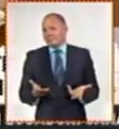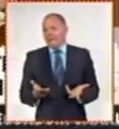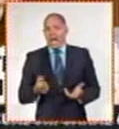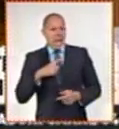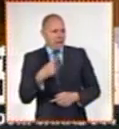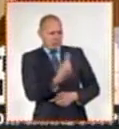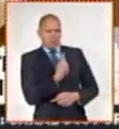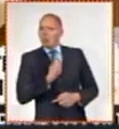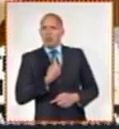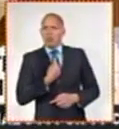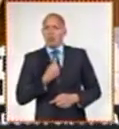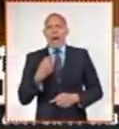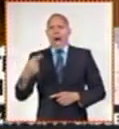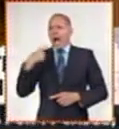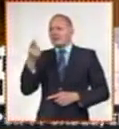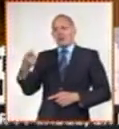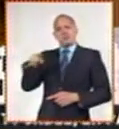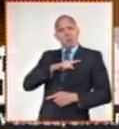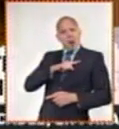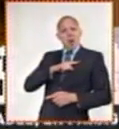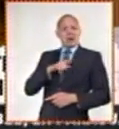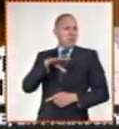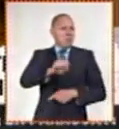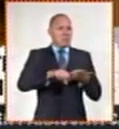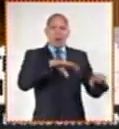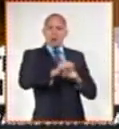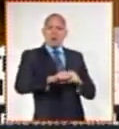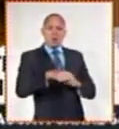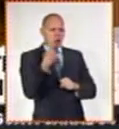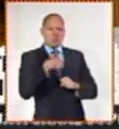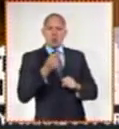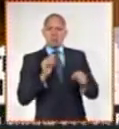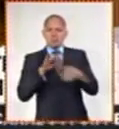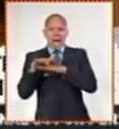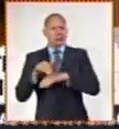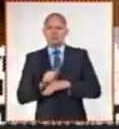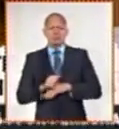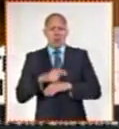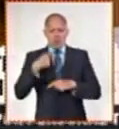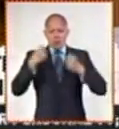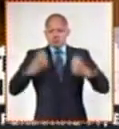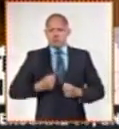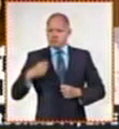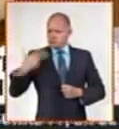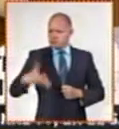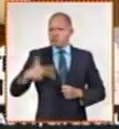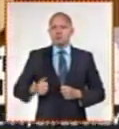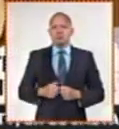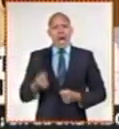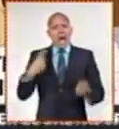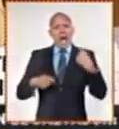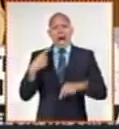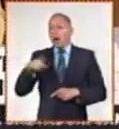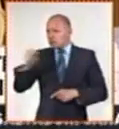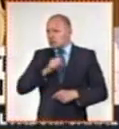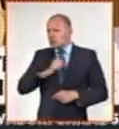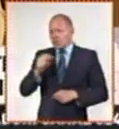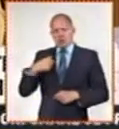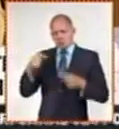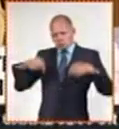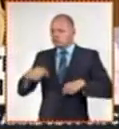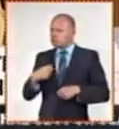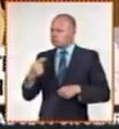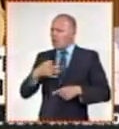persiguieron, nos amenazaron y nos encarcelaron. Nos quedamos acá, en la Argentina, a dar cuentas. Ustedes huyen. Cuando